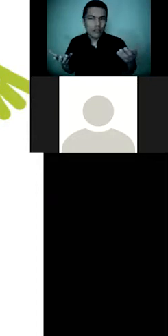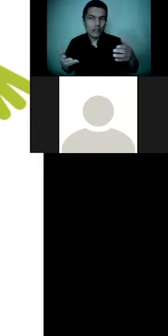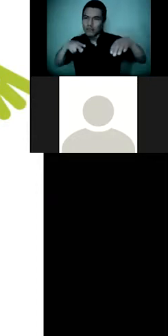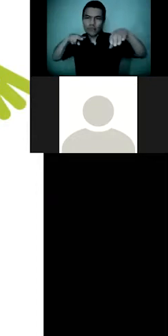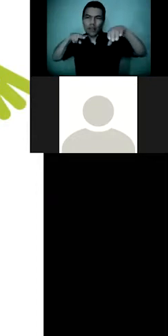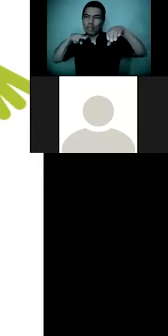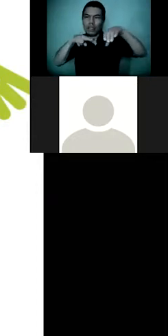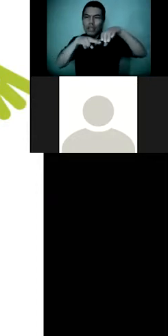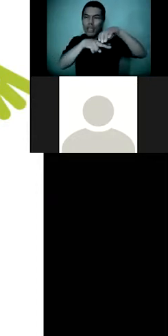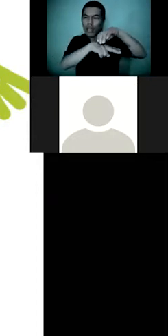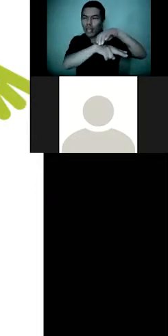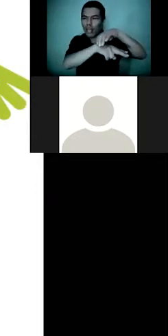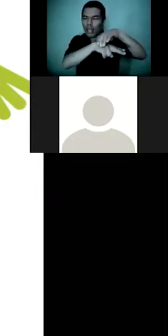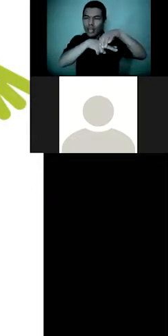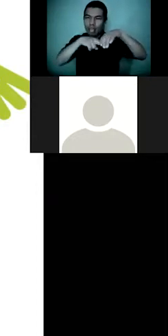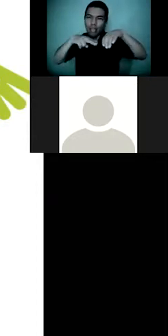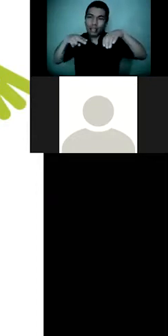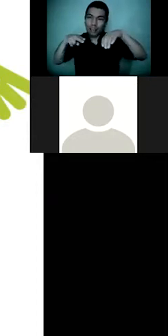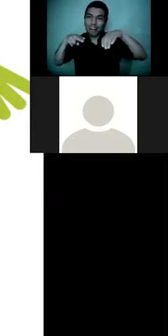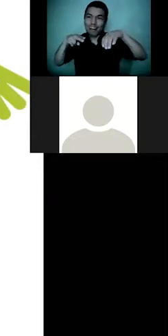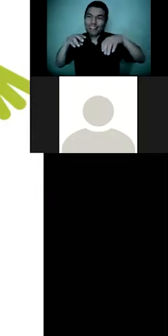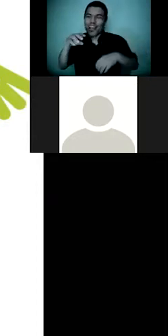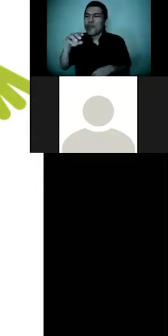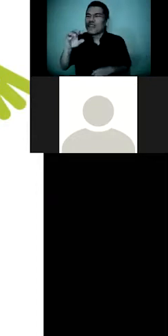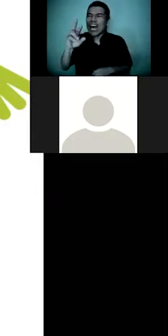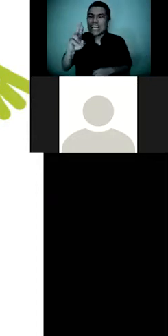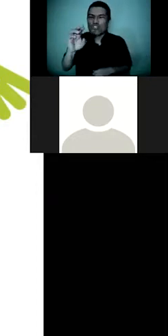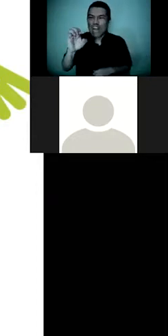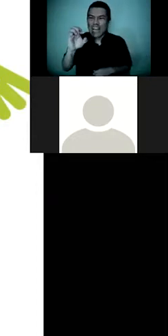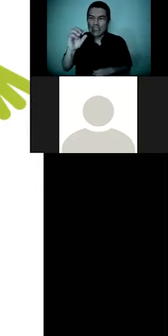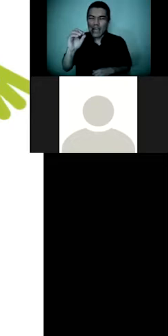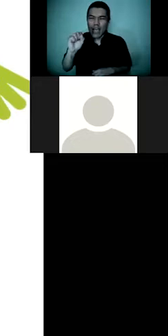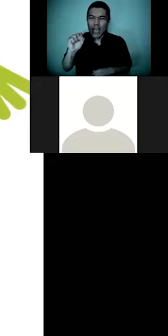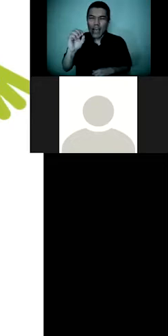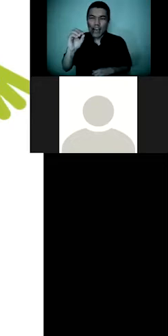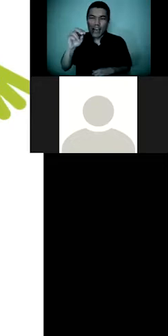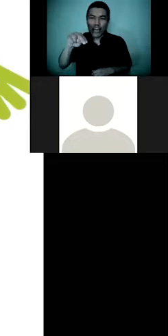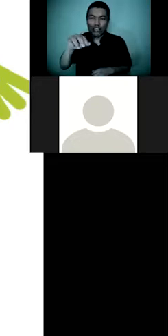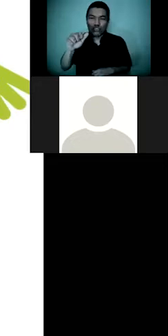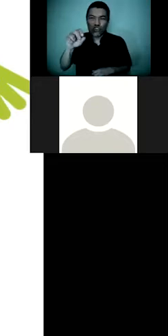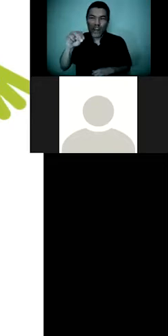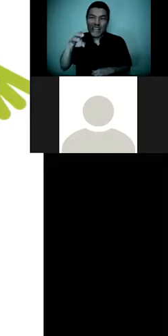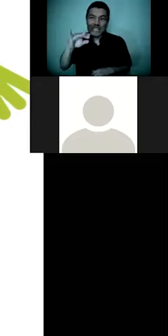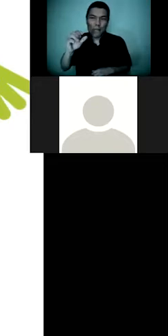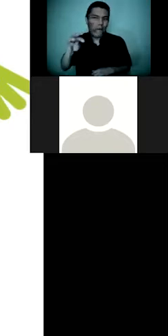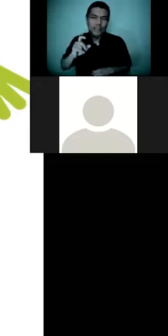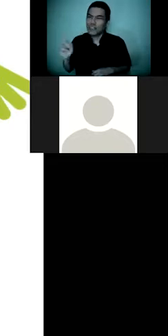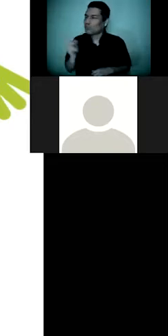dice que después tiene problemas de salud. No puede entrar a la tomografía, a la resonancia